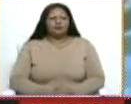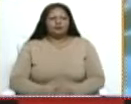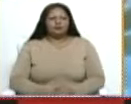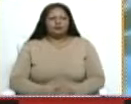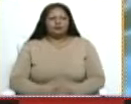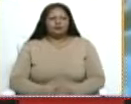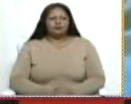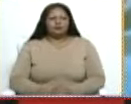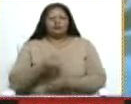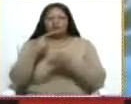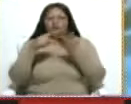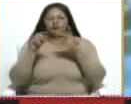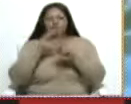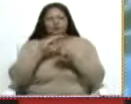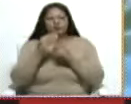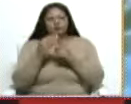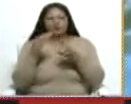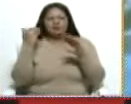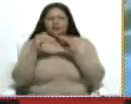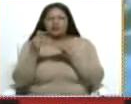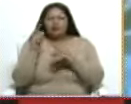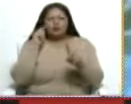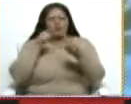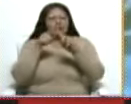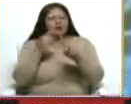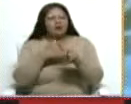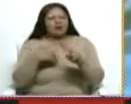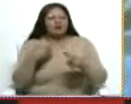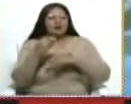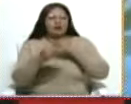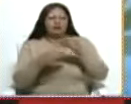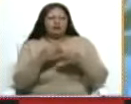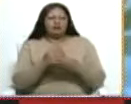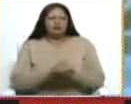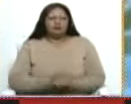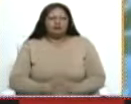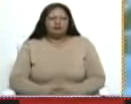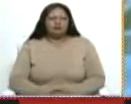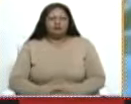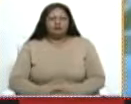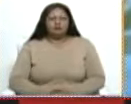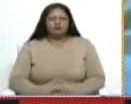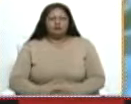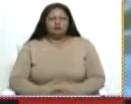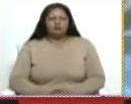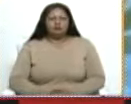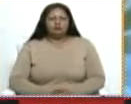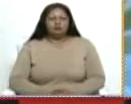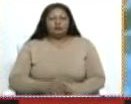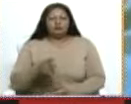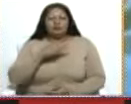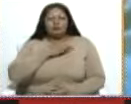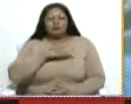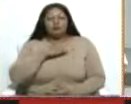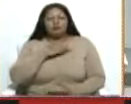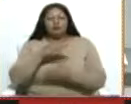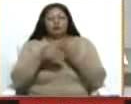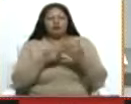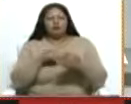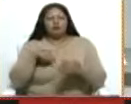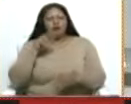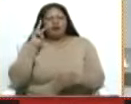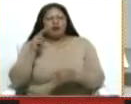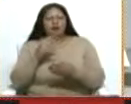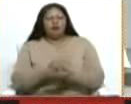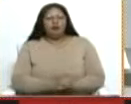multicultural, ¿no? ¿Qué mensaje, qué objetivo se quiere, digamos, llevar a partir de esta gran misión? Bueno, precisamente